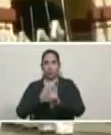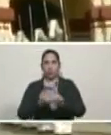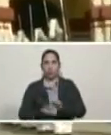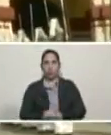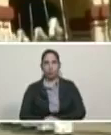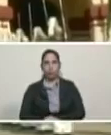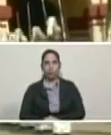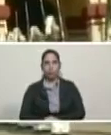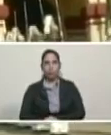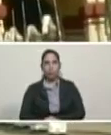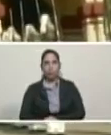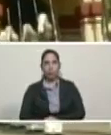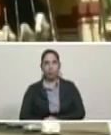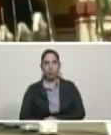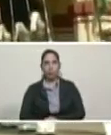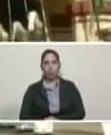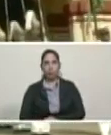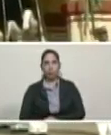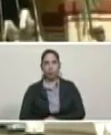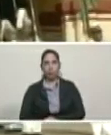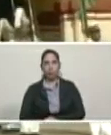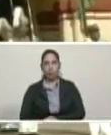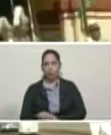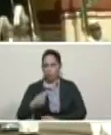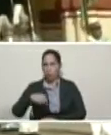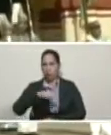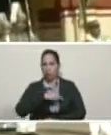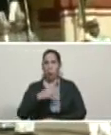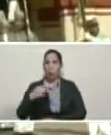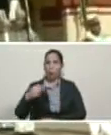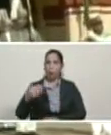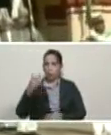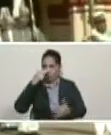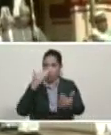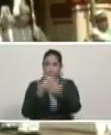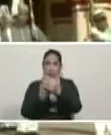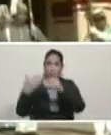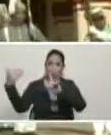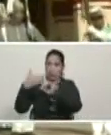Estamos enfrentando la agresión imperialista más poderosa